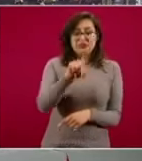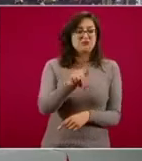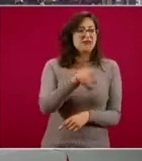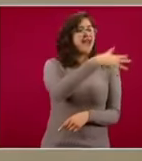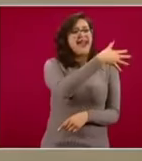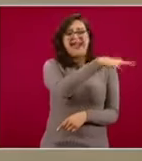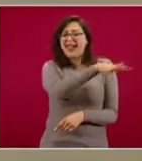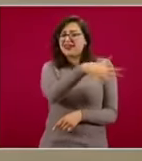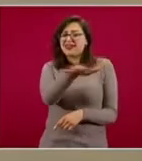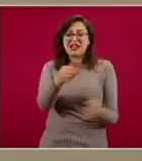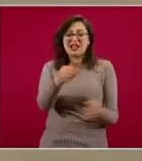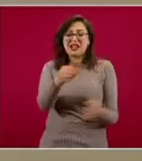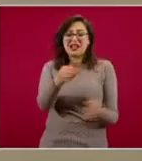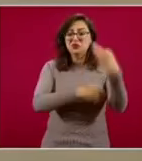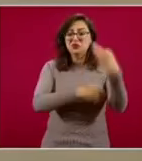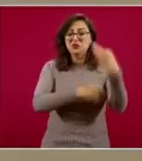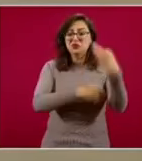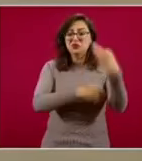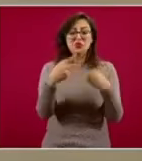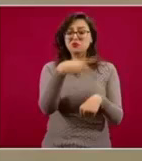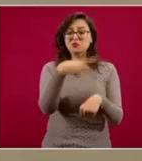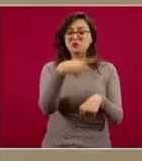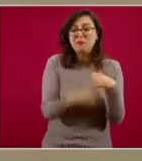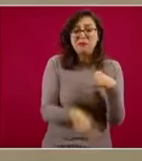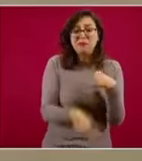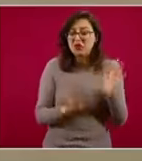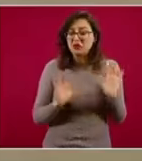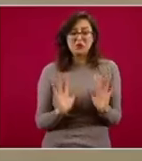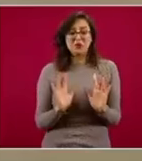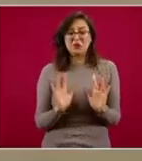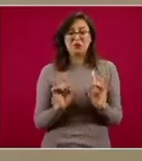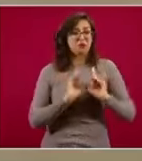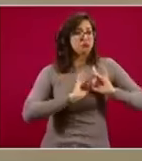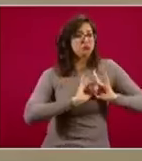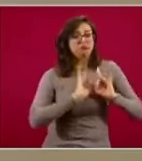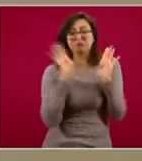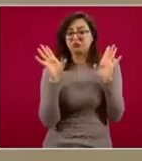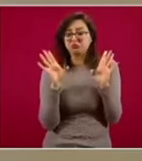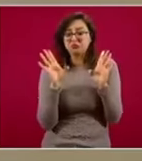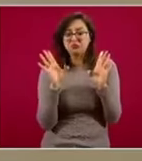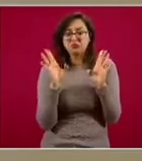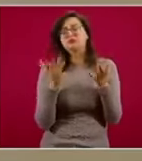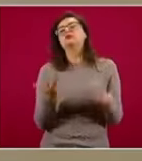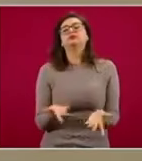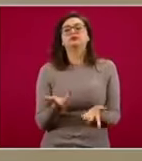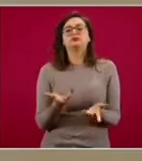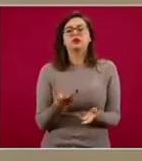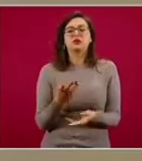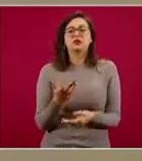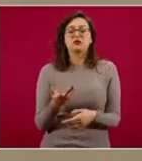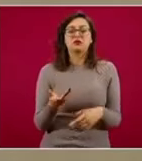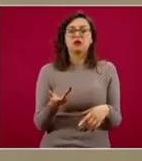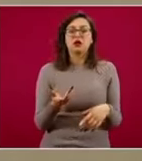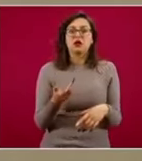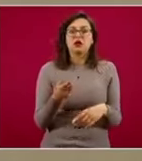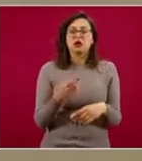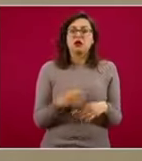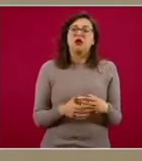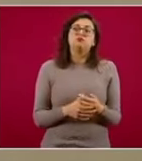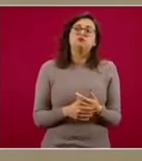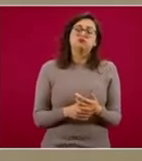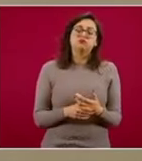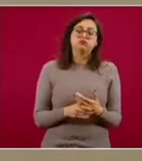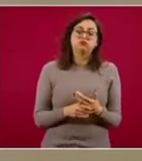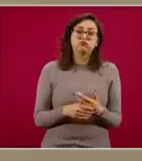y afortunadamente es un riesgo considerablemente pequeño, por importante que es la epidemia y por dramático